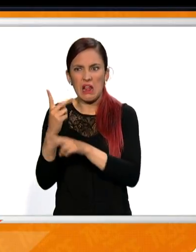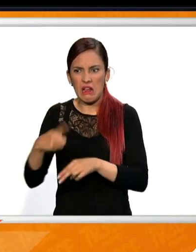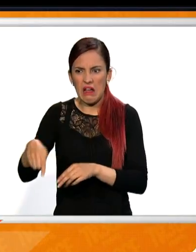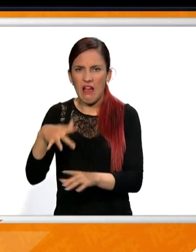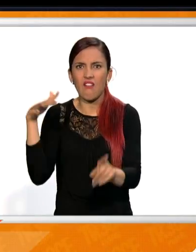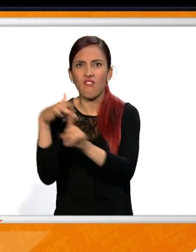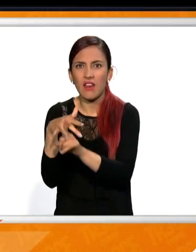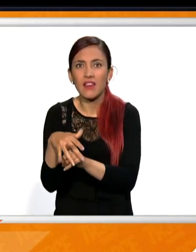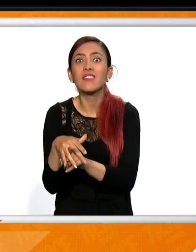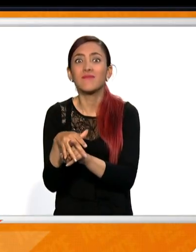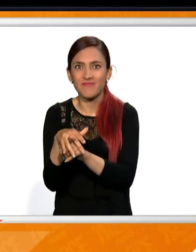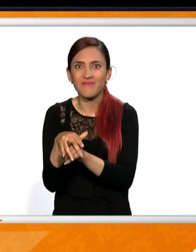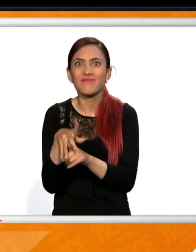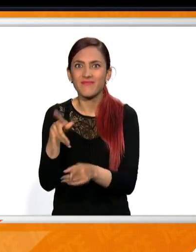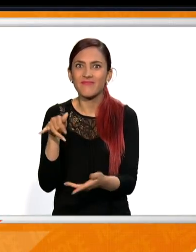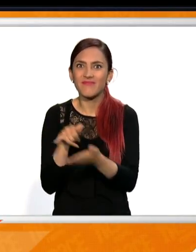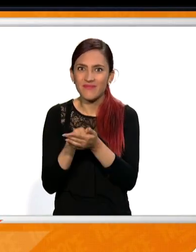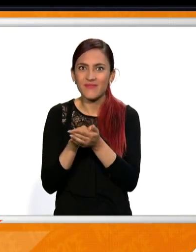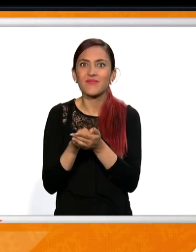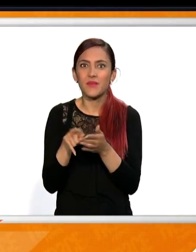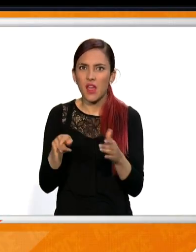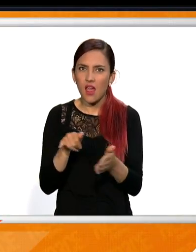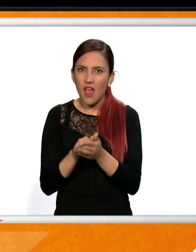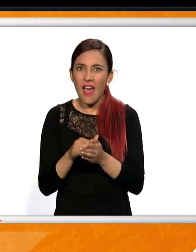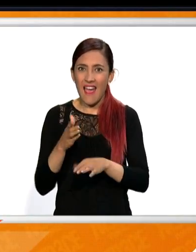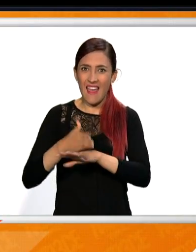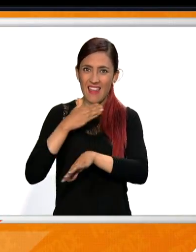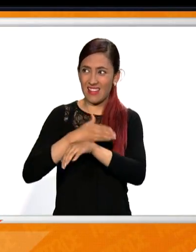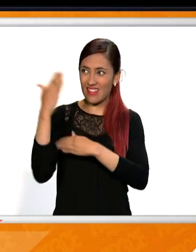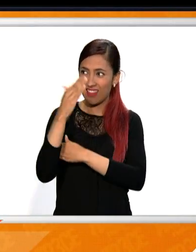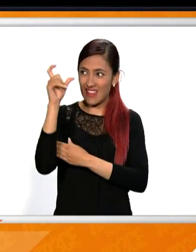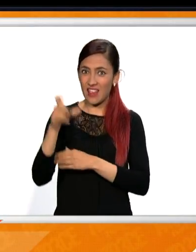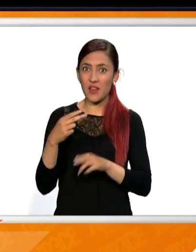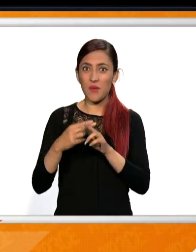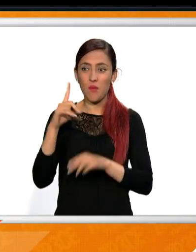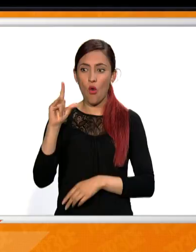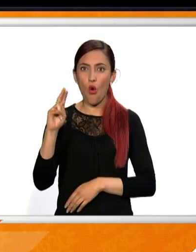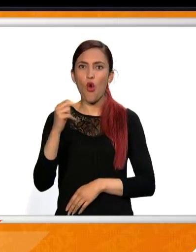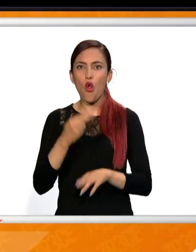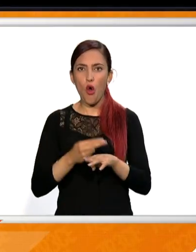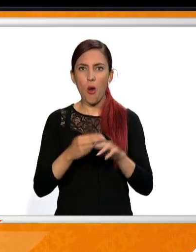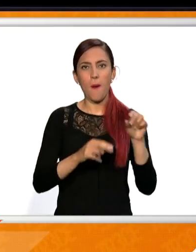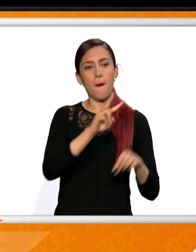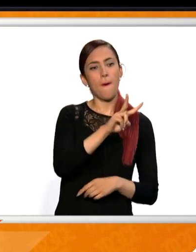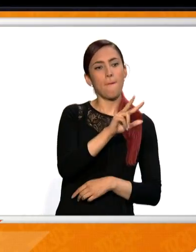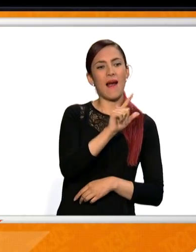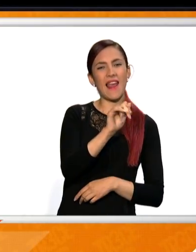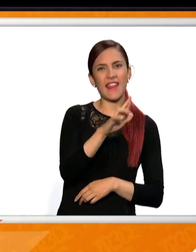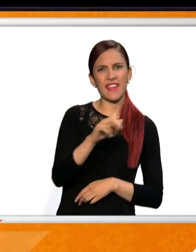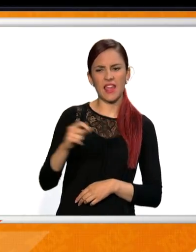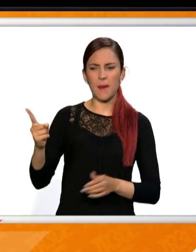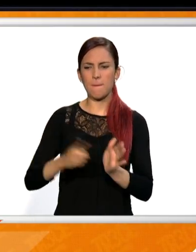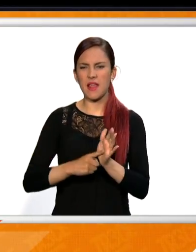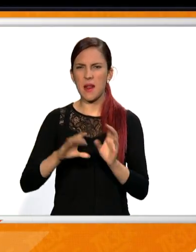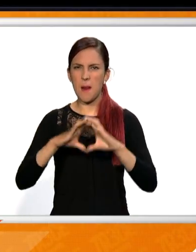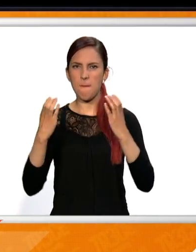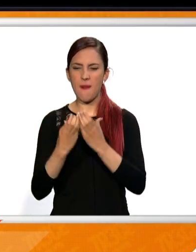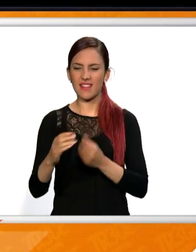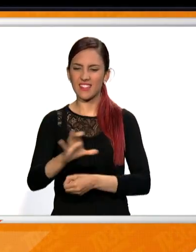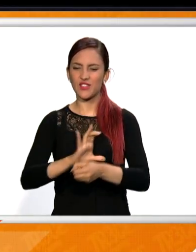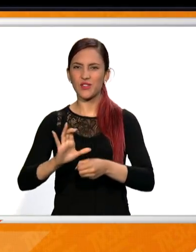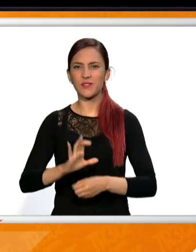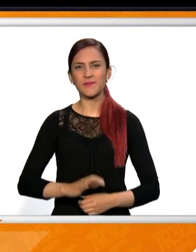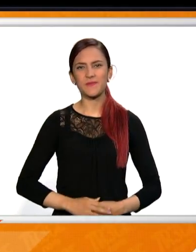ciudad. Del mismo que le trajo el quinto elemento, Luc Besson, Valerian y la ciudad de los mil planetas.